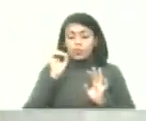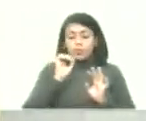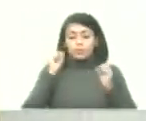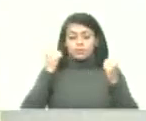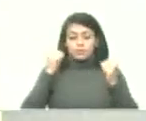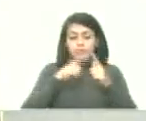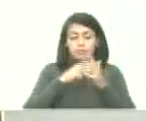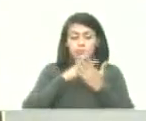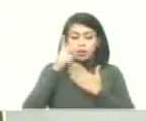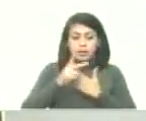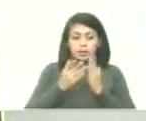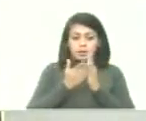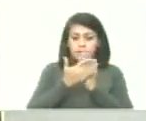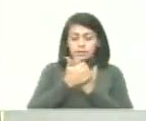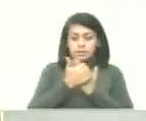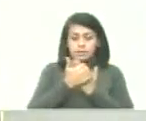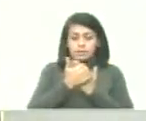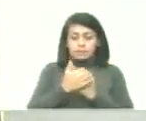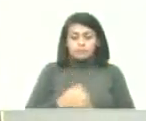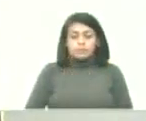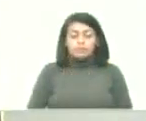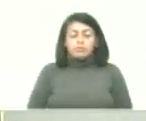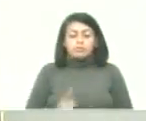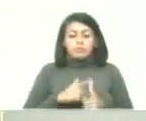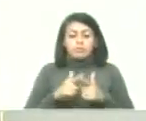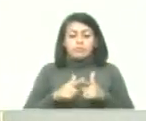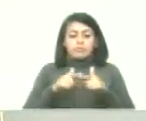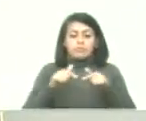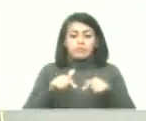de complicidad. Por eso,